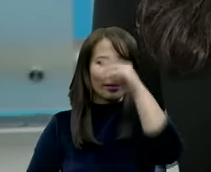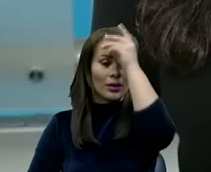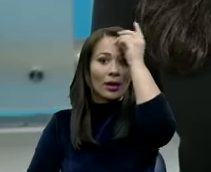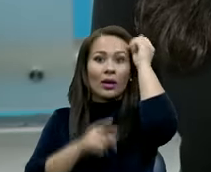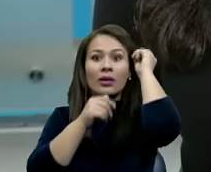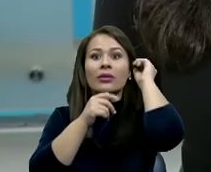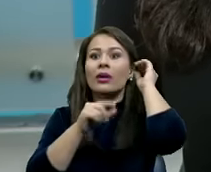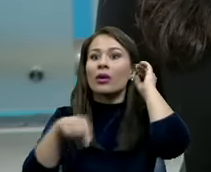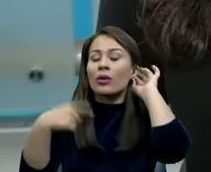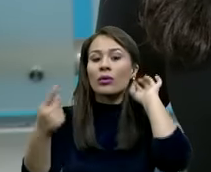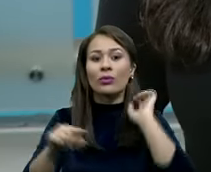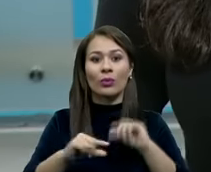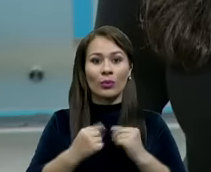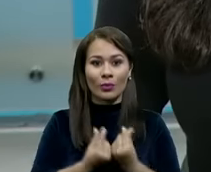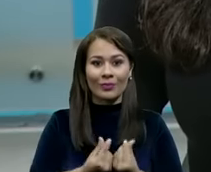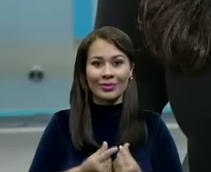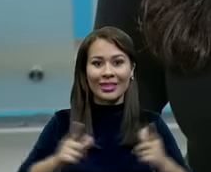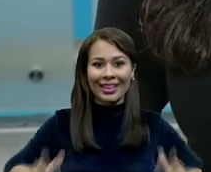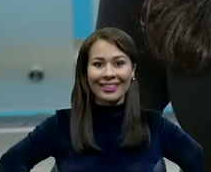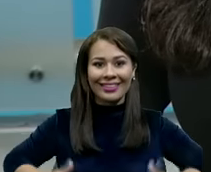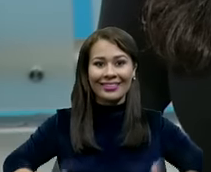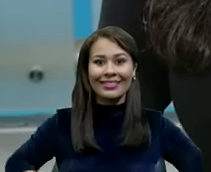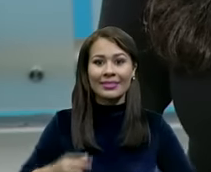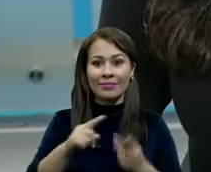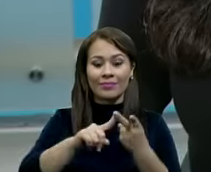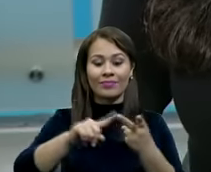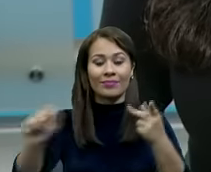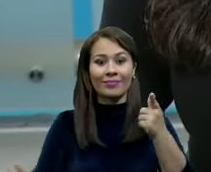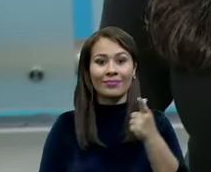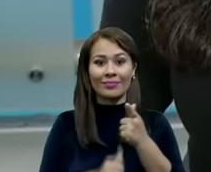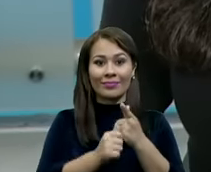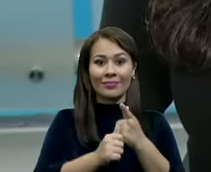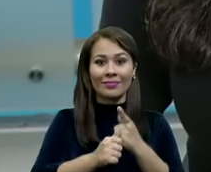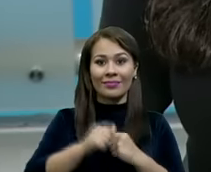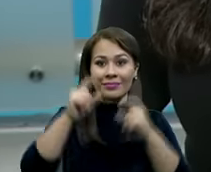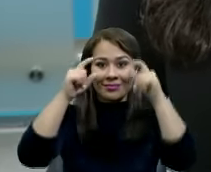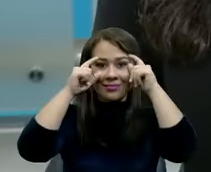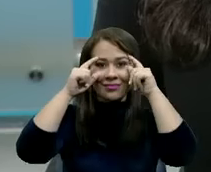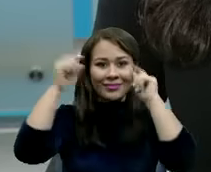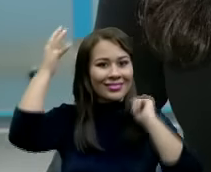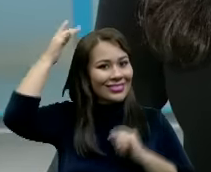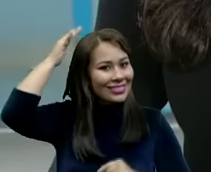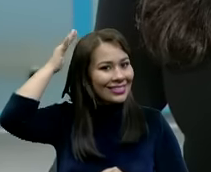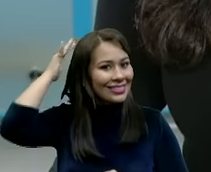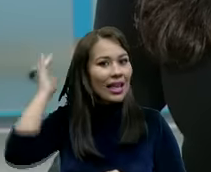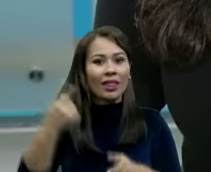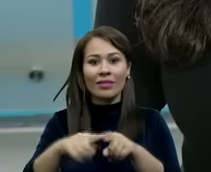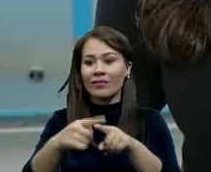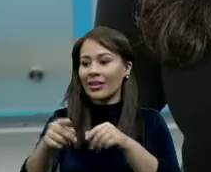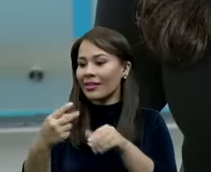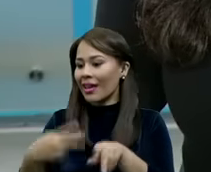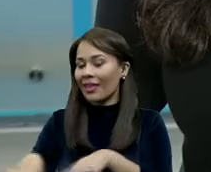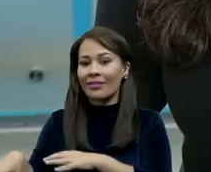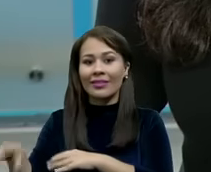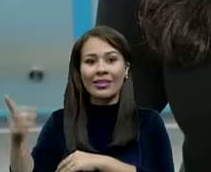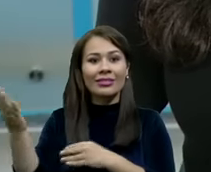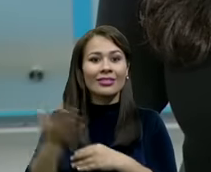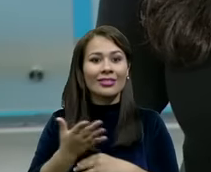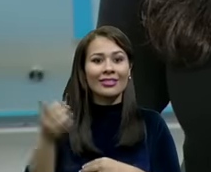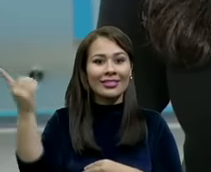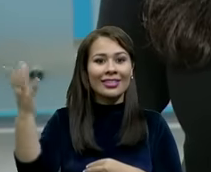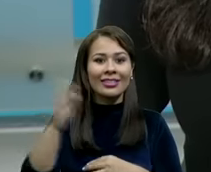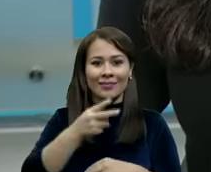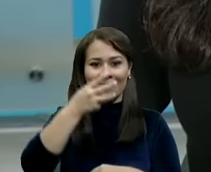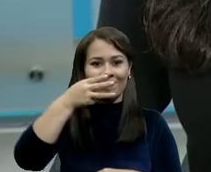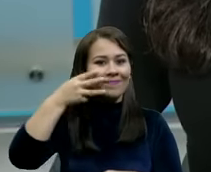El binomio presidencial de Alianza País, conformado por Lenín Moreno y Jorge Glass, realizaron diversas actividades de campaña en la provincia